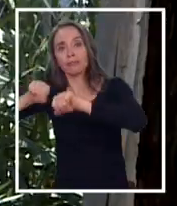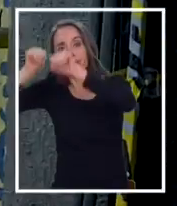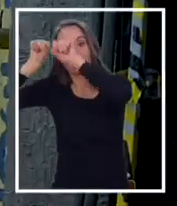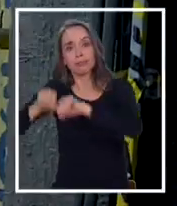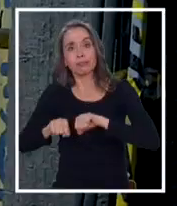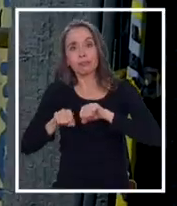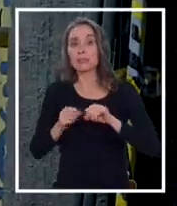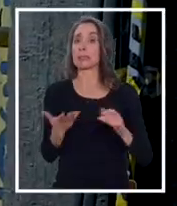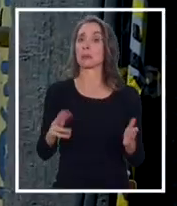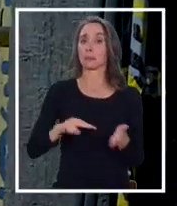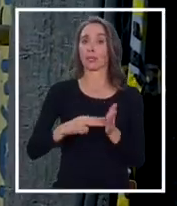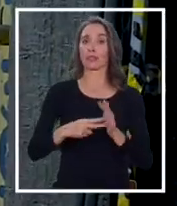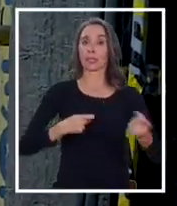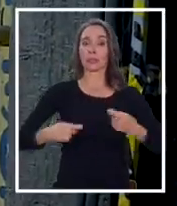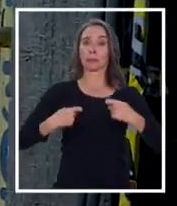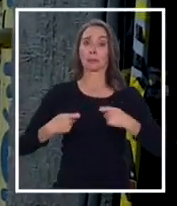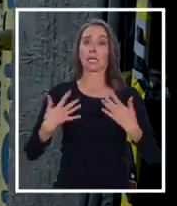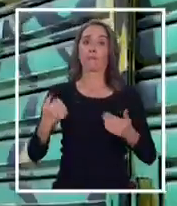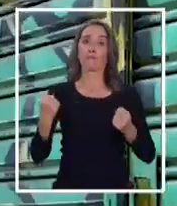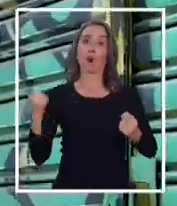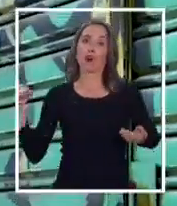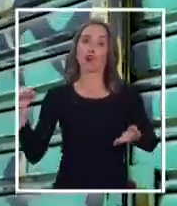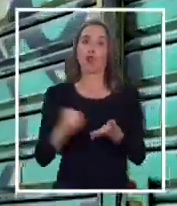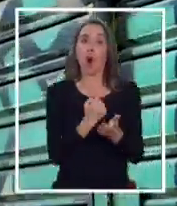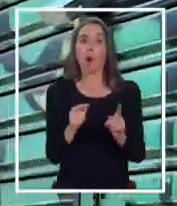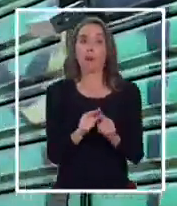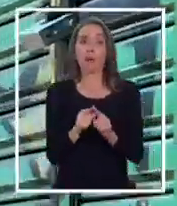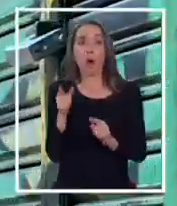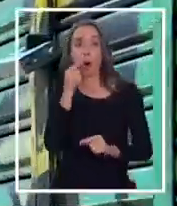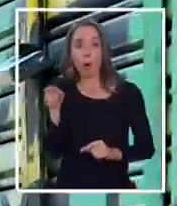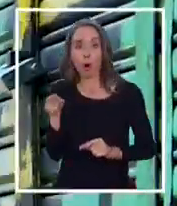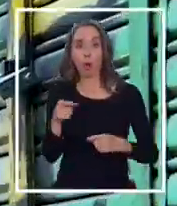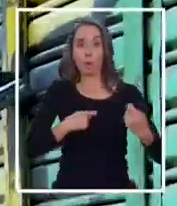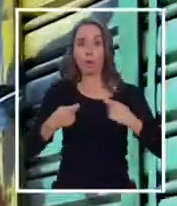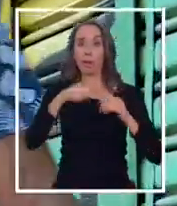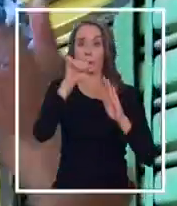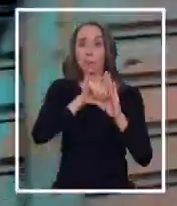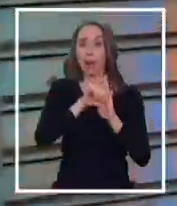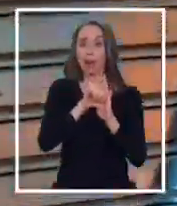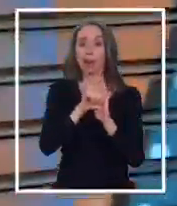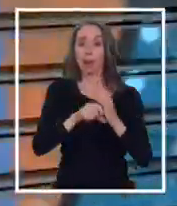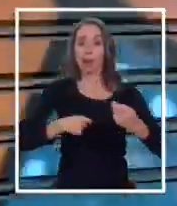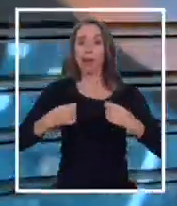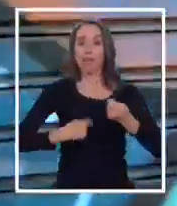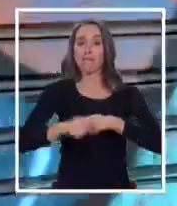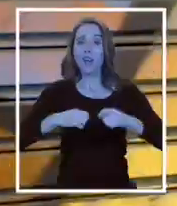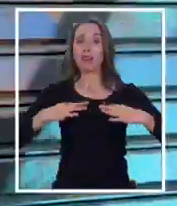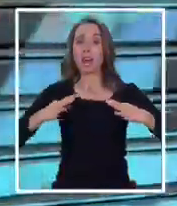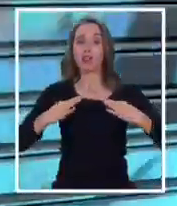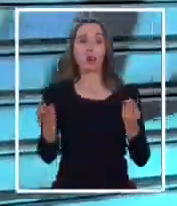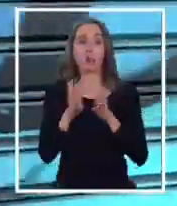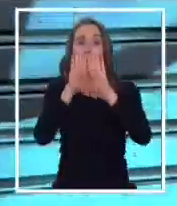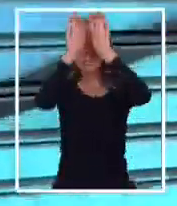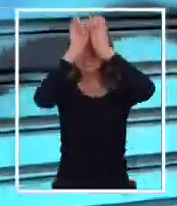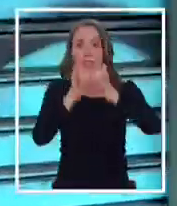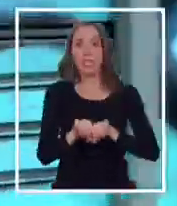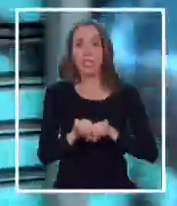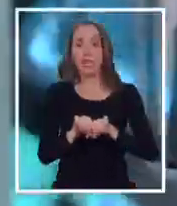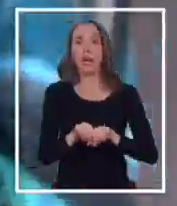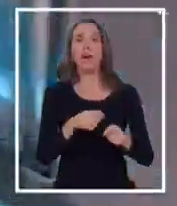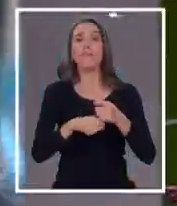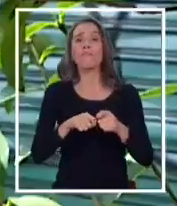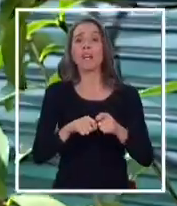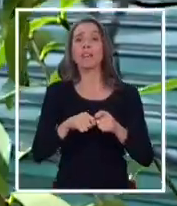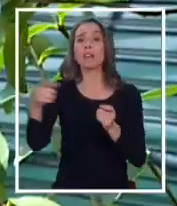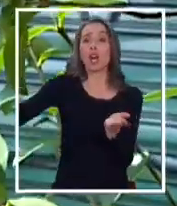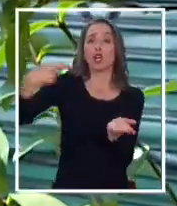un duro golpe para los locatarios antonio es uno de ellos la pandemia lo obligó a cerrar sus tiendas de ropa y solo estaba funcionando a través de